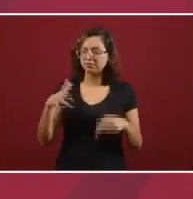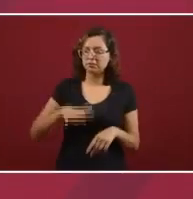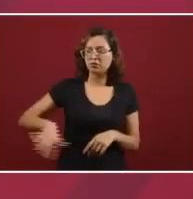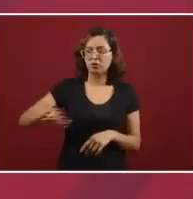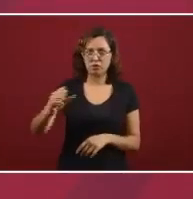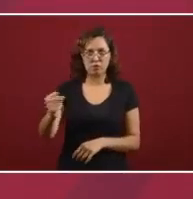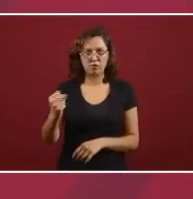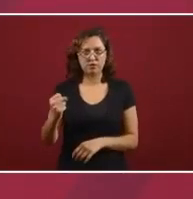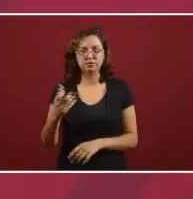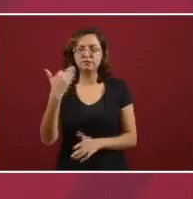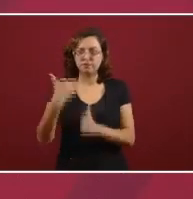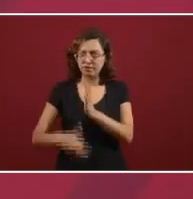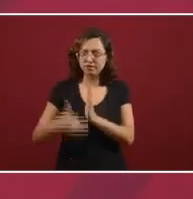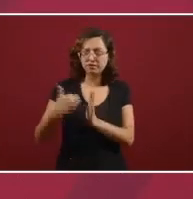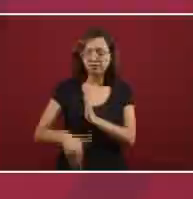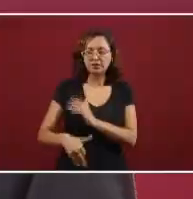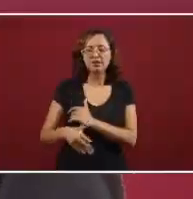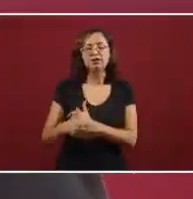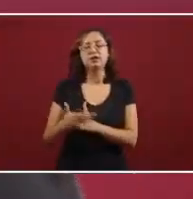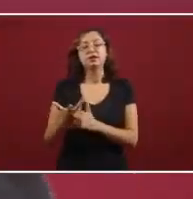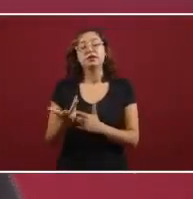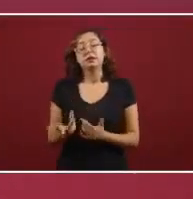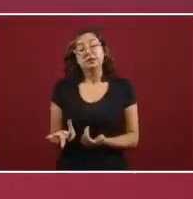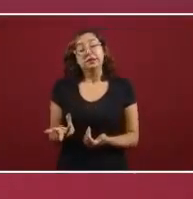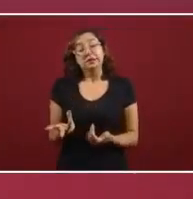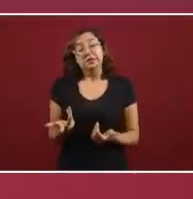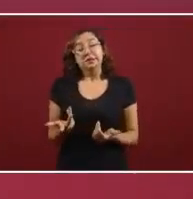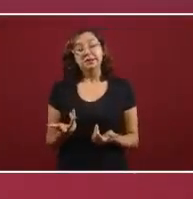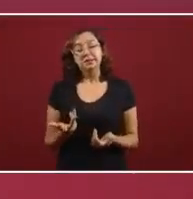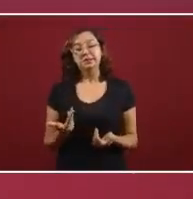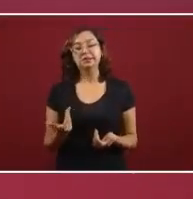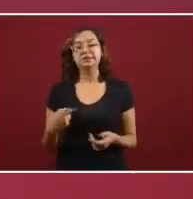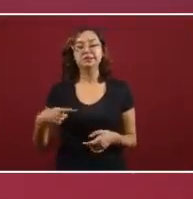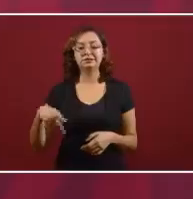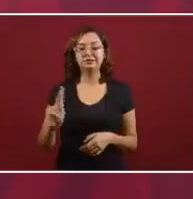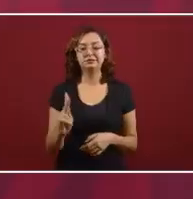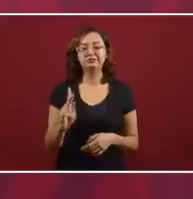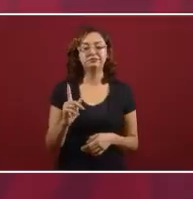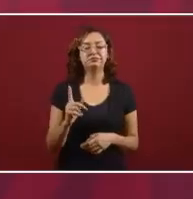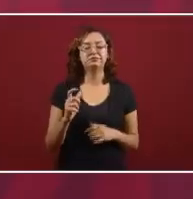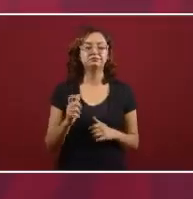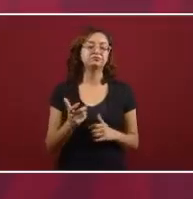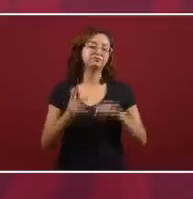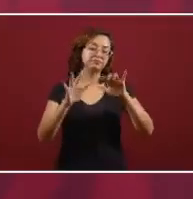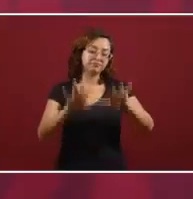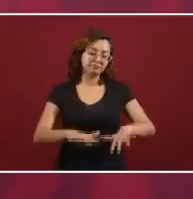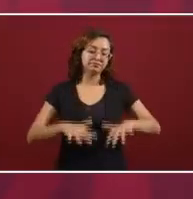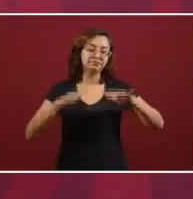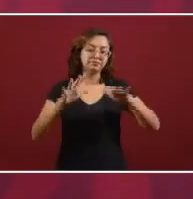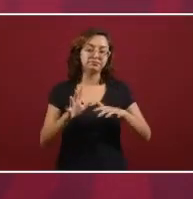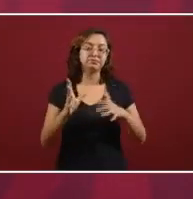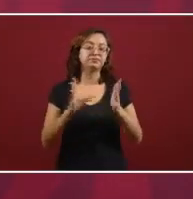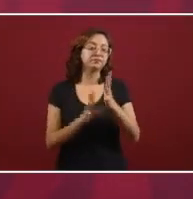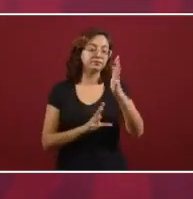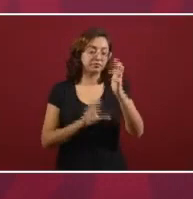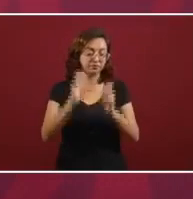Los constituyentes que hicieron cosas extraordinarias en el terreno de lo